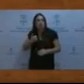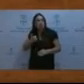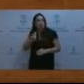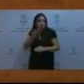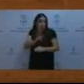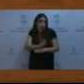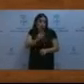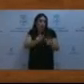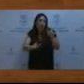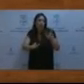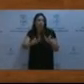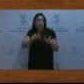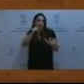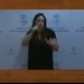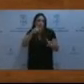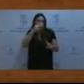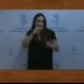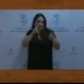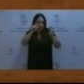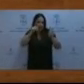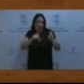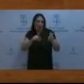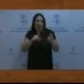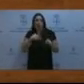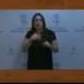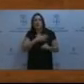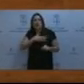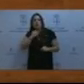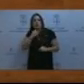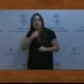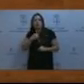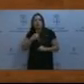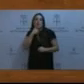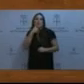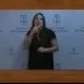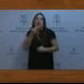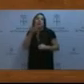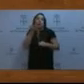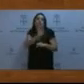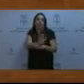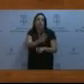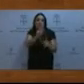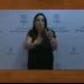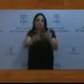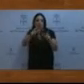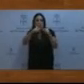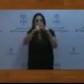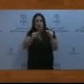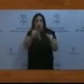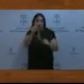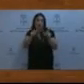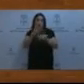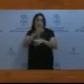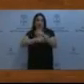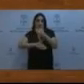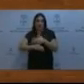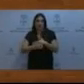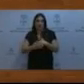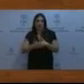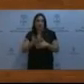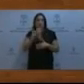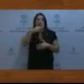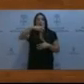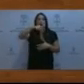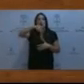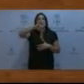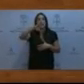en este asunto que nos ocupa, dar voz a la sociedad asturiana, a las personas con discapacidad. Así, Mónica nos enviaba el